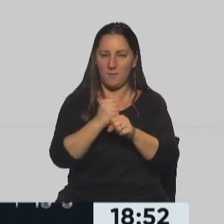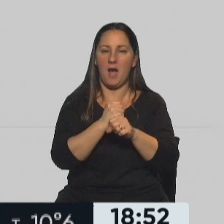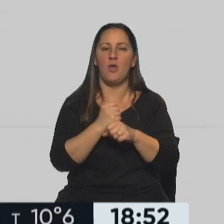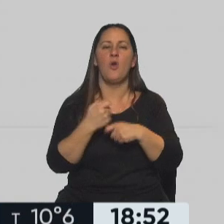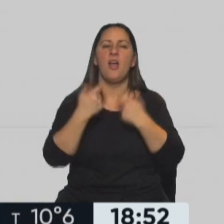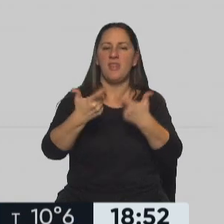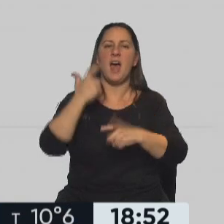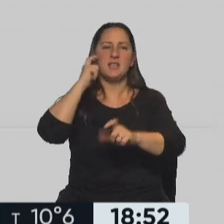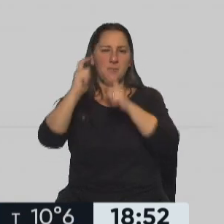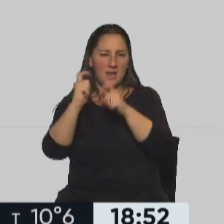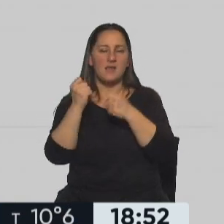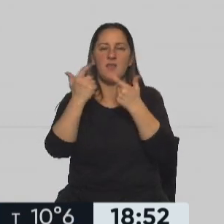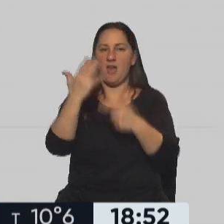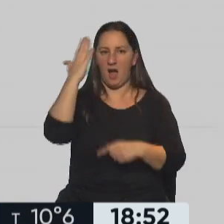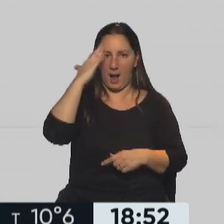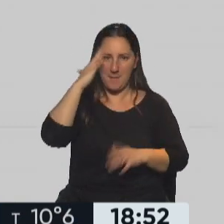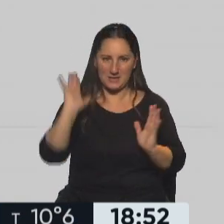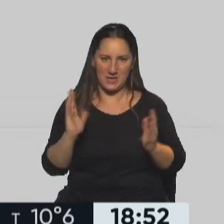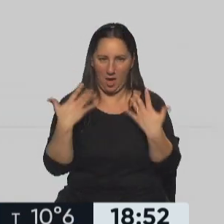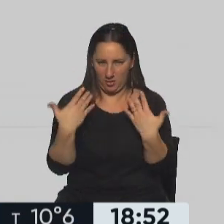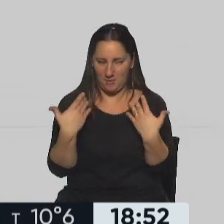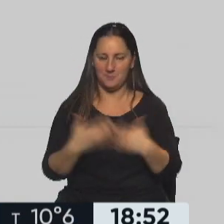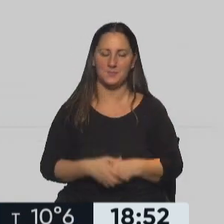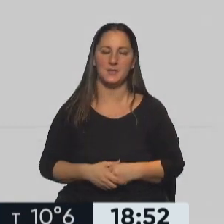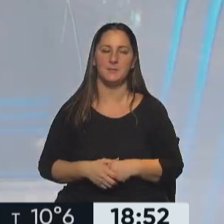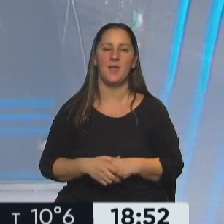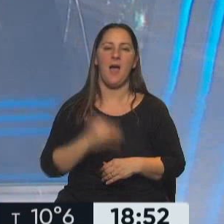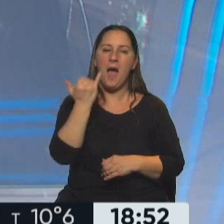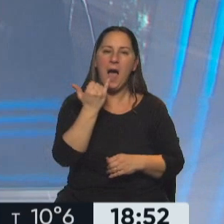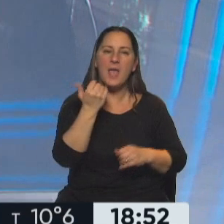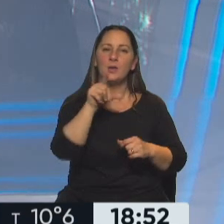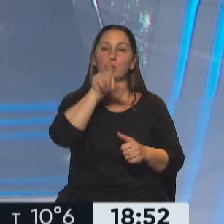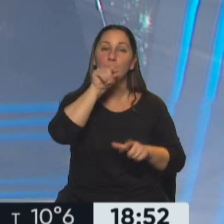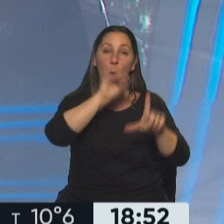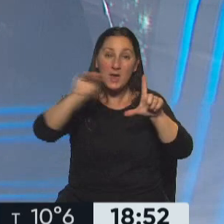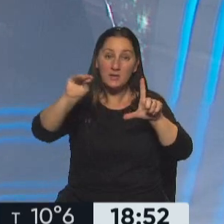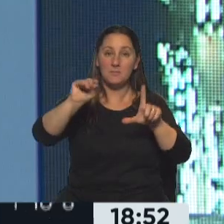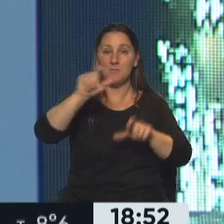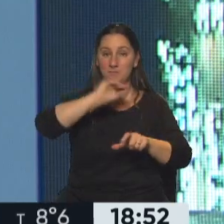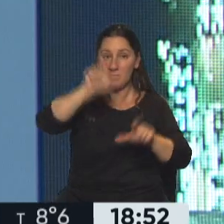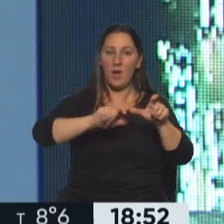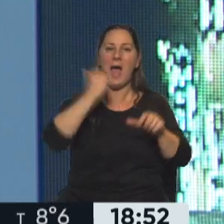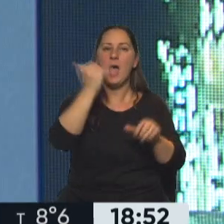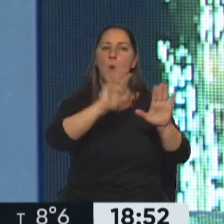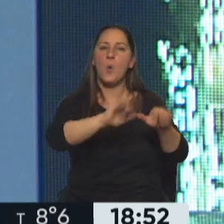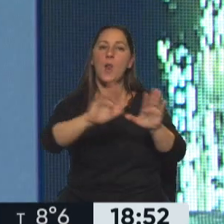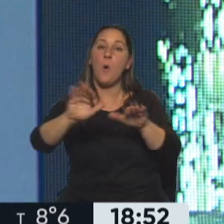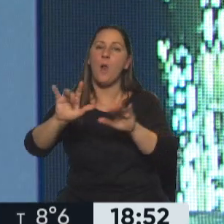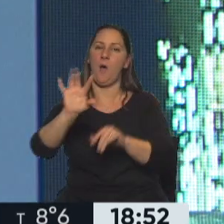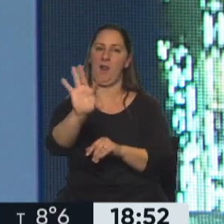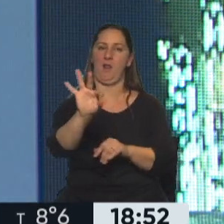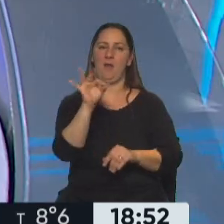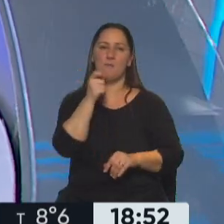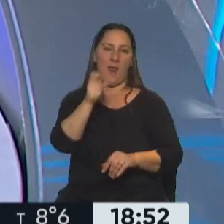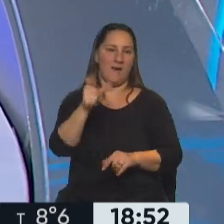sumando la experiencia y la capacidad. Digamos, Sí. hay ahí como unos puntos en común en Sí. los tweets Sí. de todos los gobernadores que hablan de la experiencia Sí. que